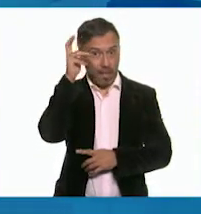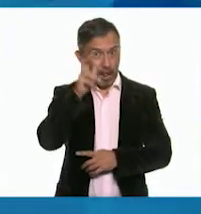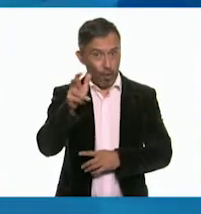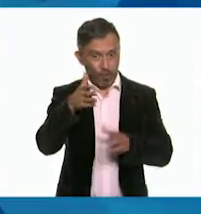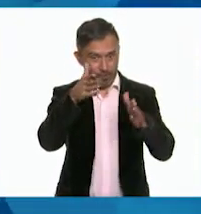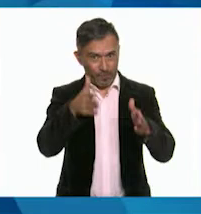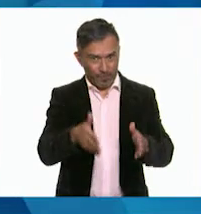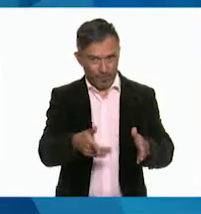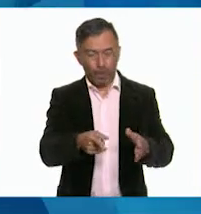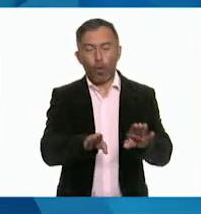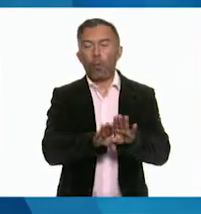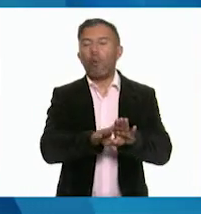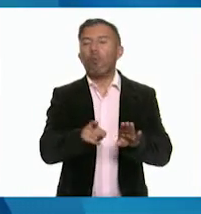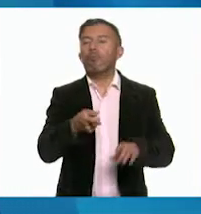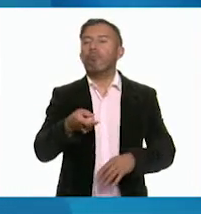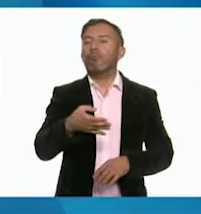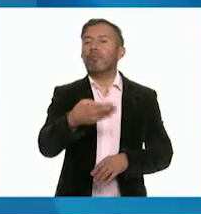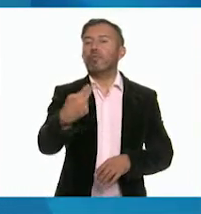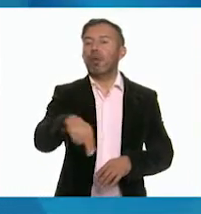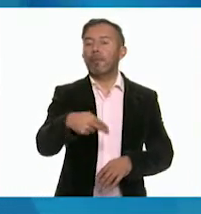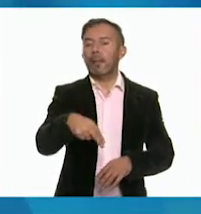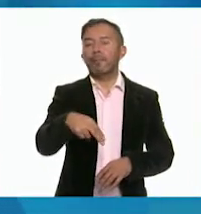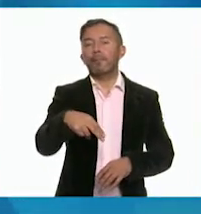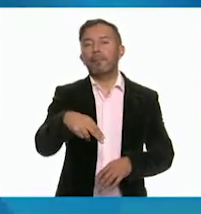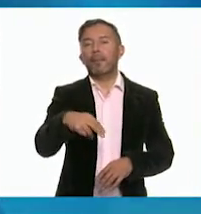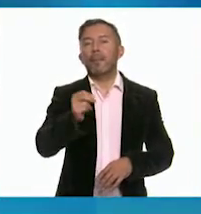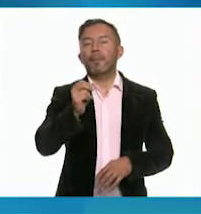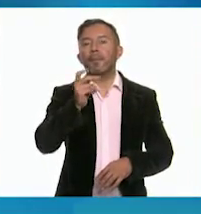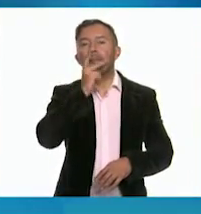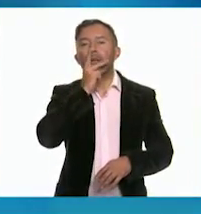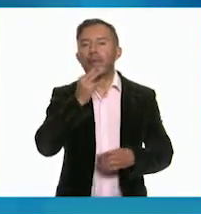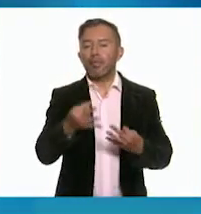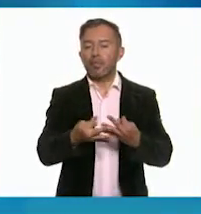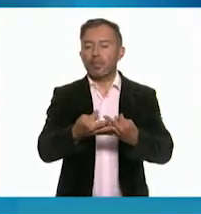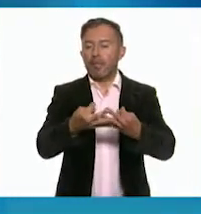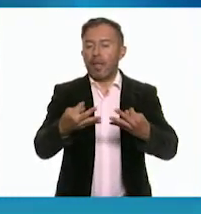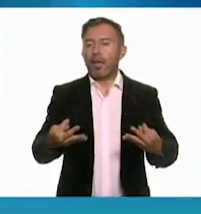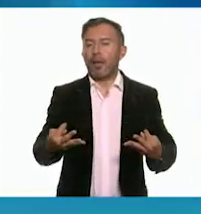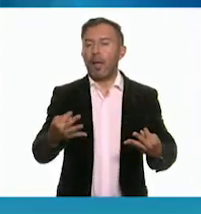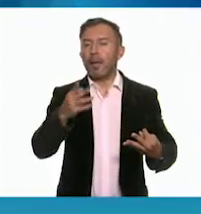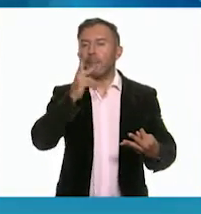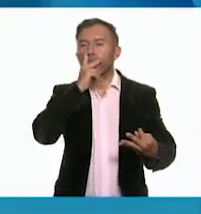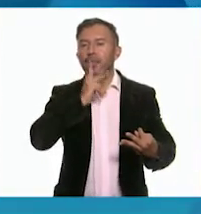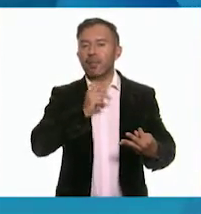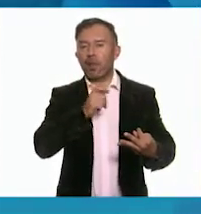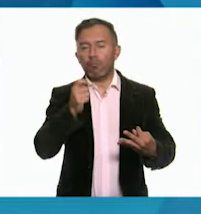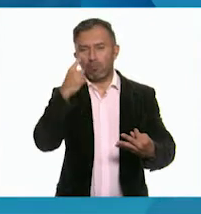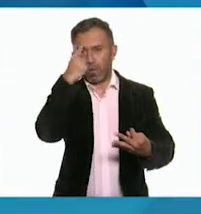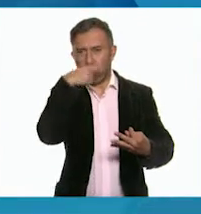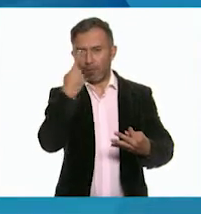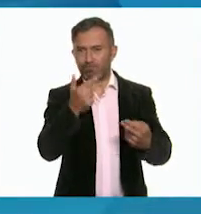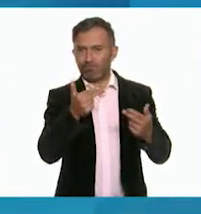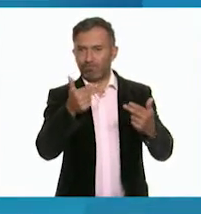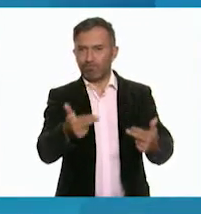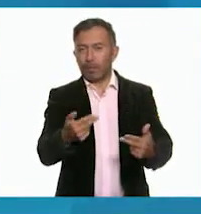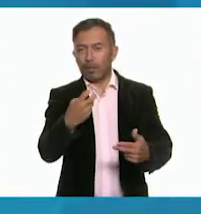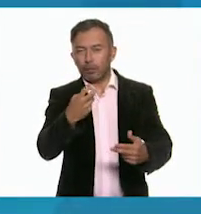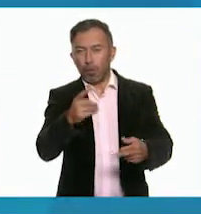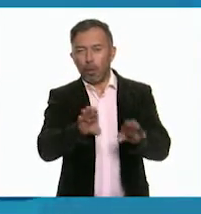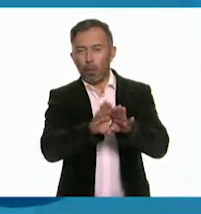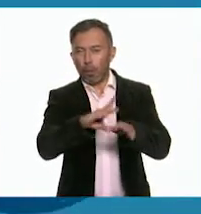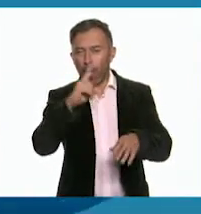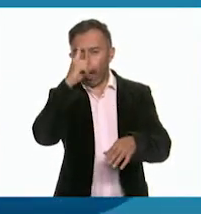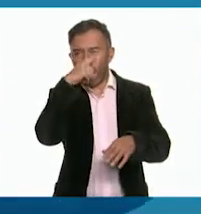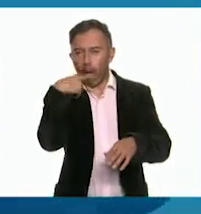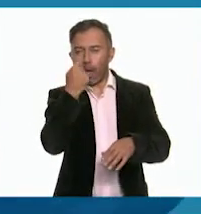como el padre de la patria. Entonces, su rostro fue representado con esas imágenes más paternal. Pero deben